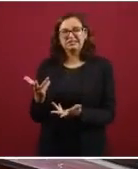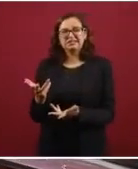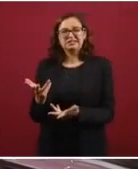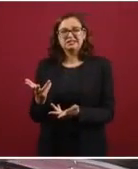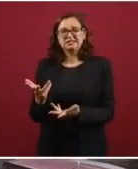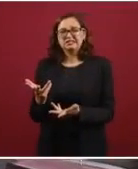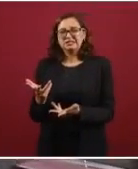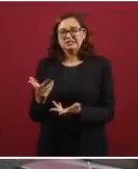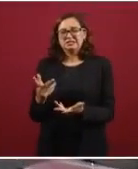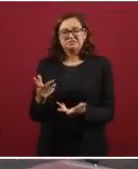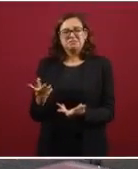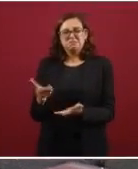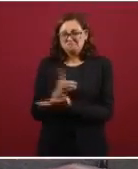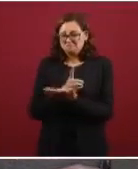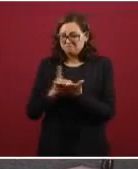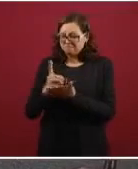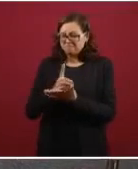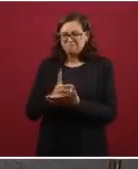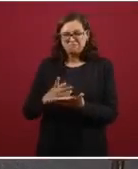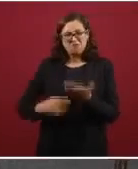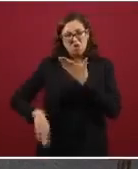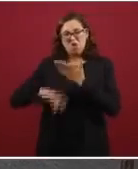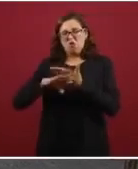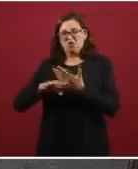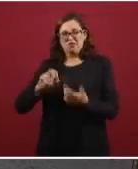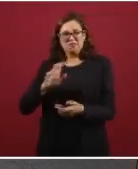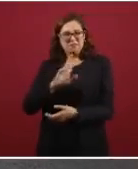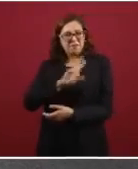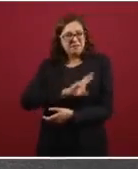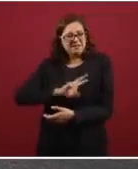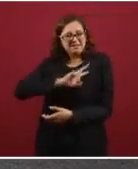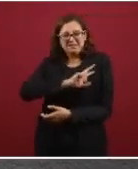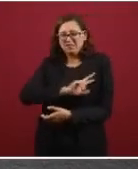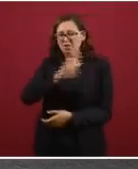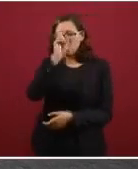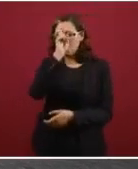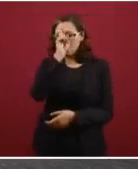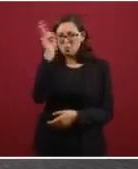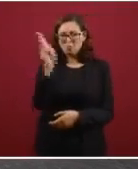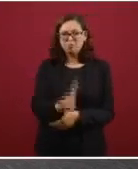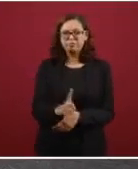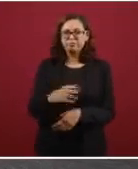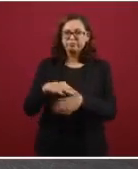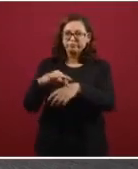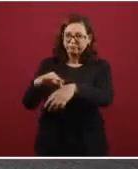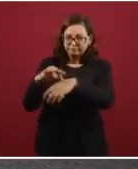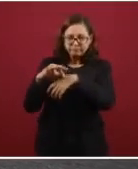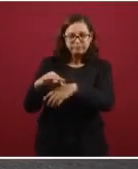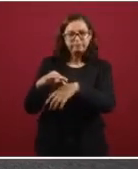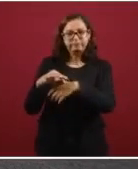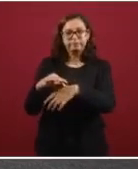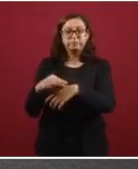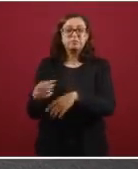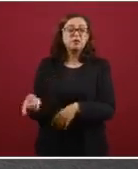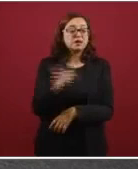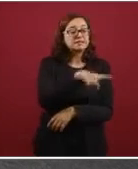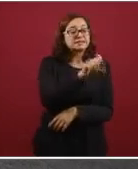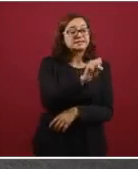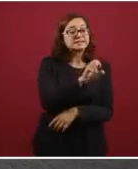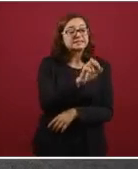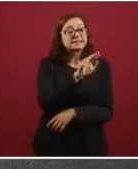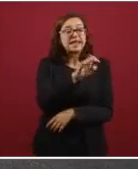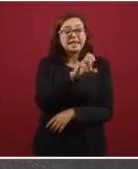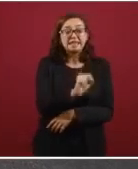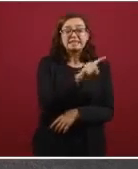drogas que son venenos, todo eso, esa realidad que no aparece en